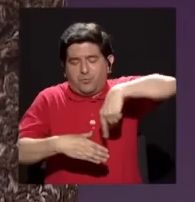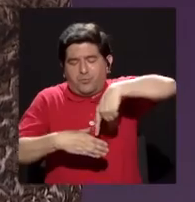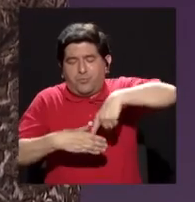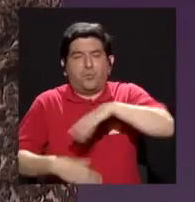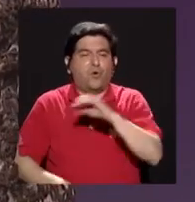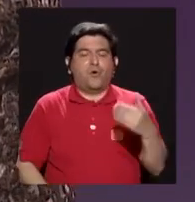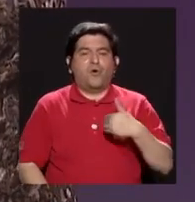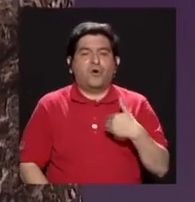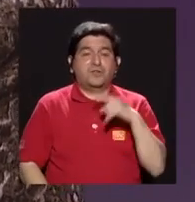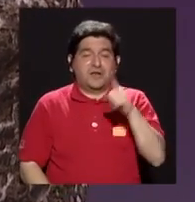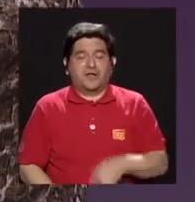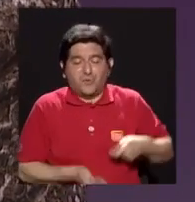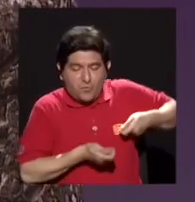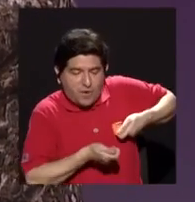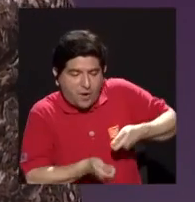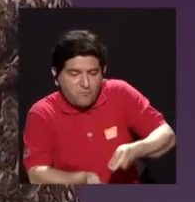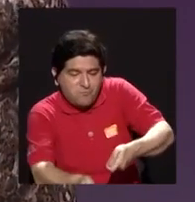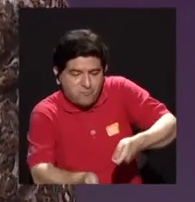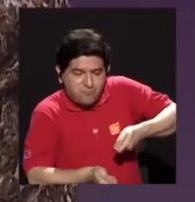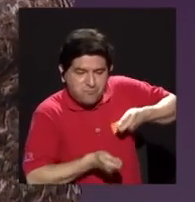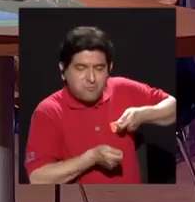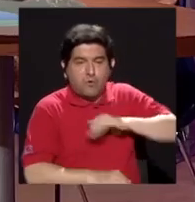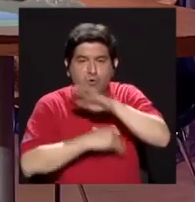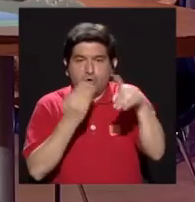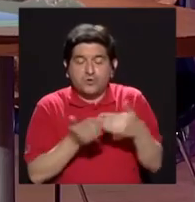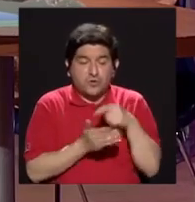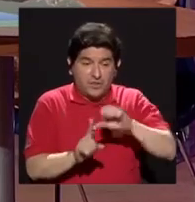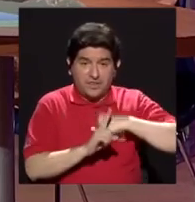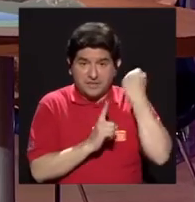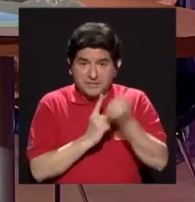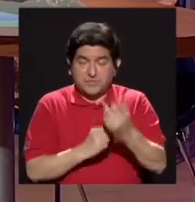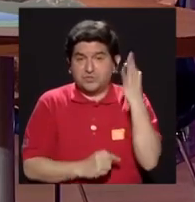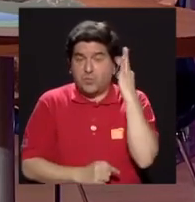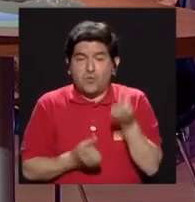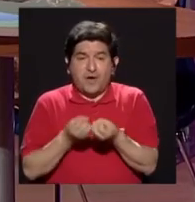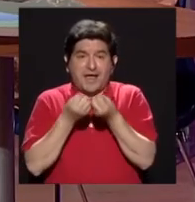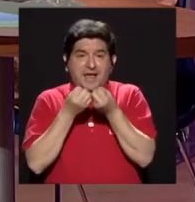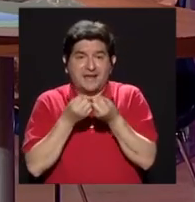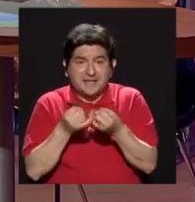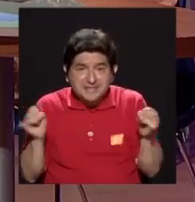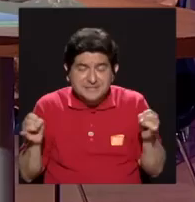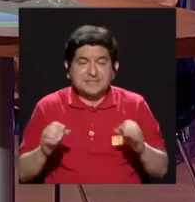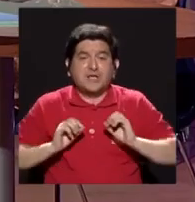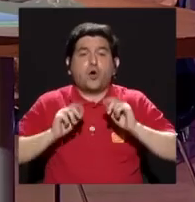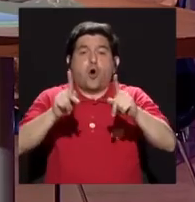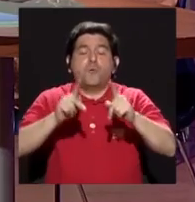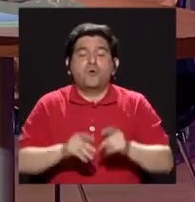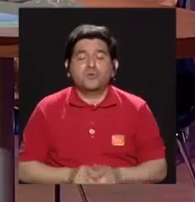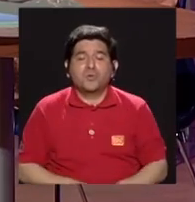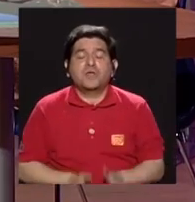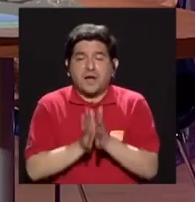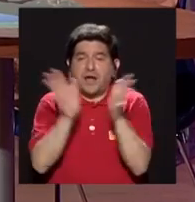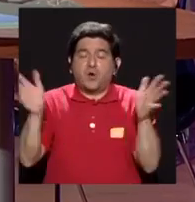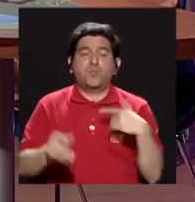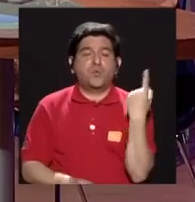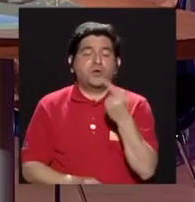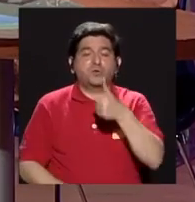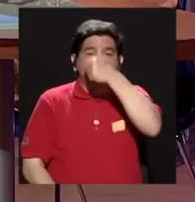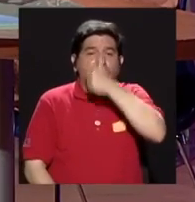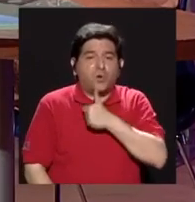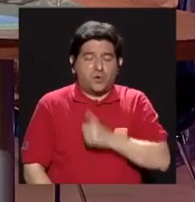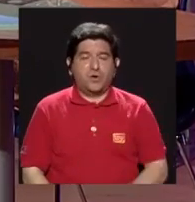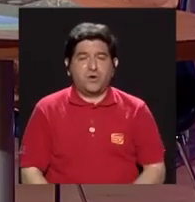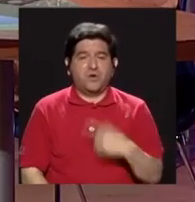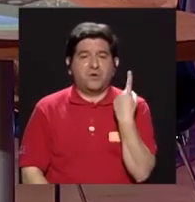tener una aspiradora todas estas cosas para dejarlo a las mujeres inmersas en lo privado y nunca en lo público para dejarnos siempre